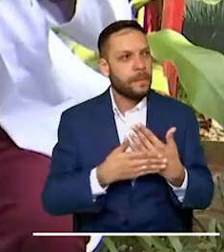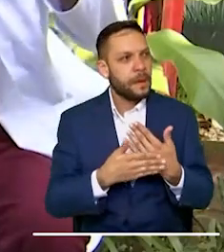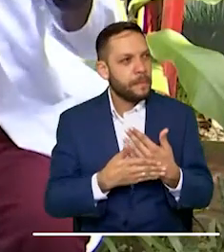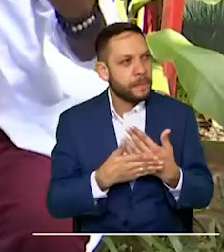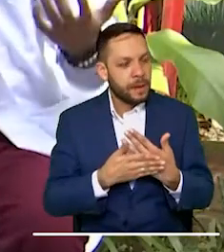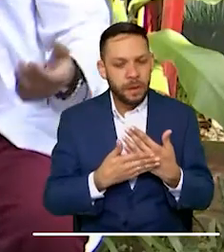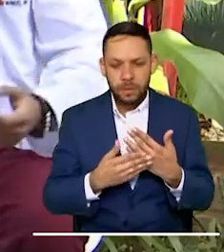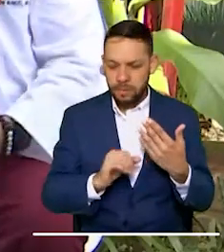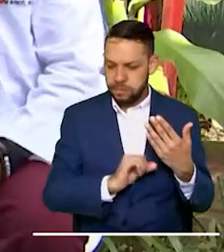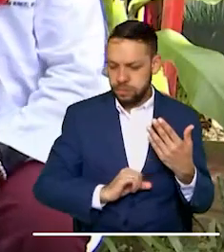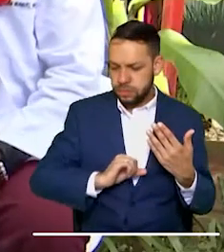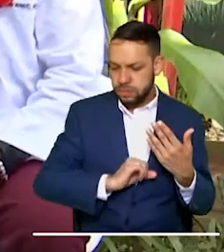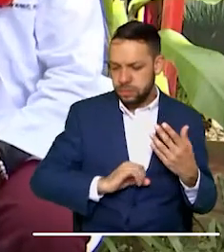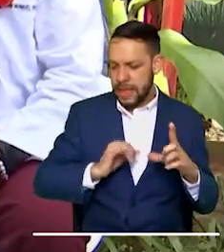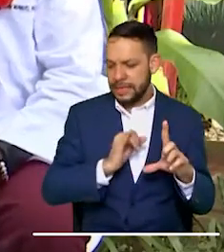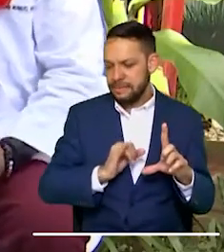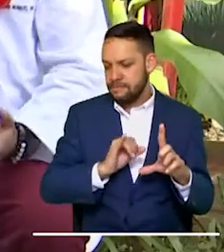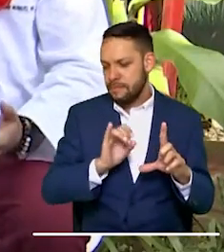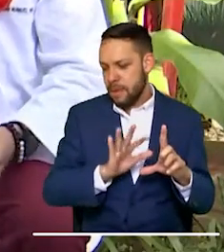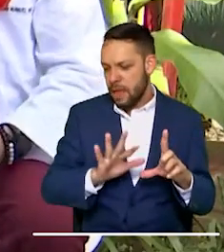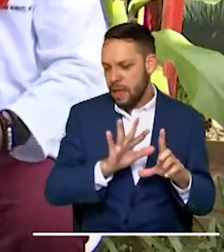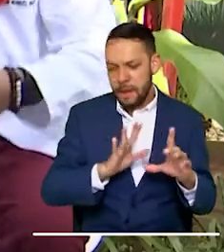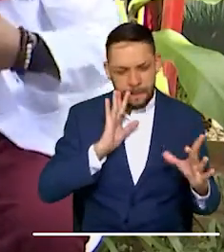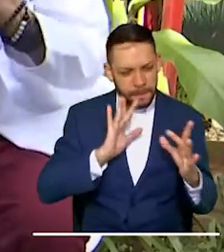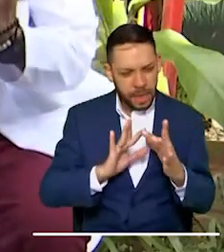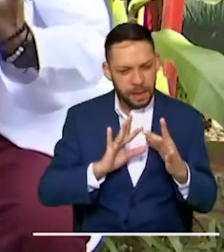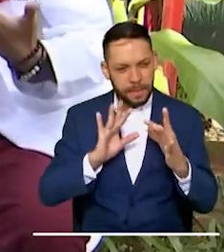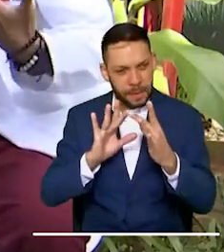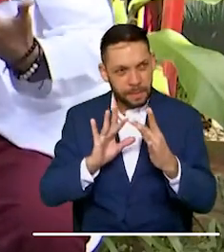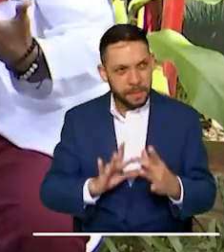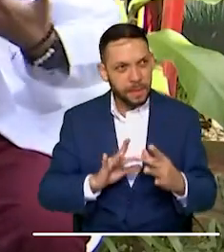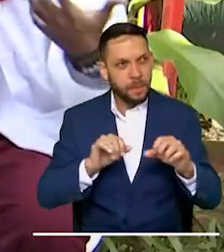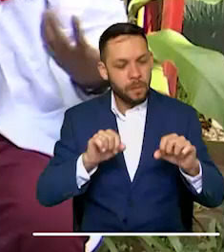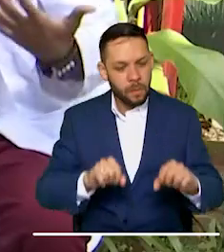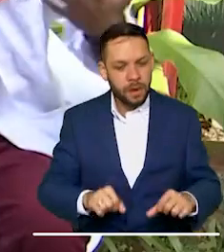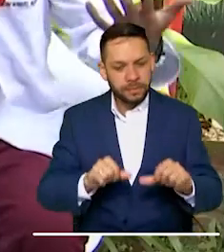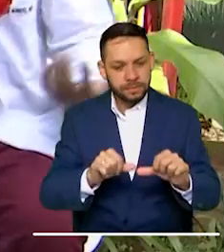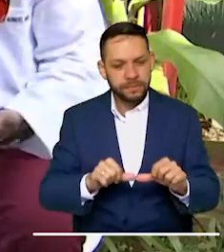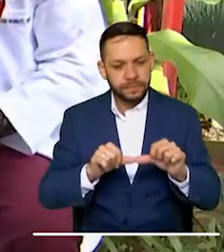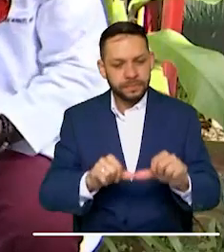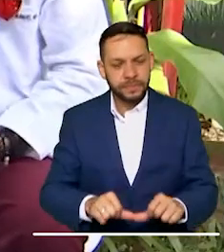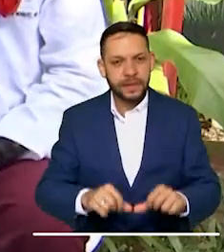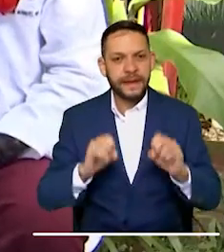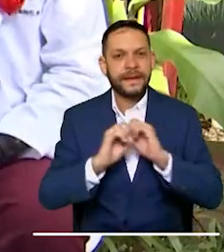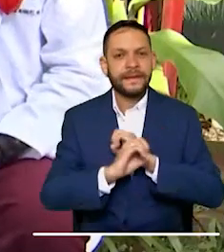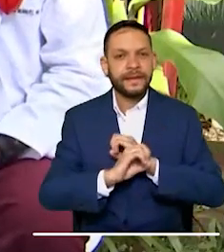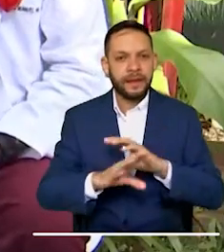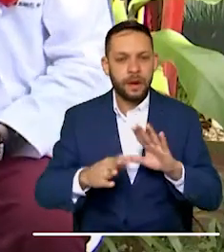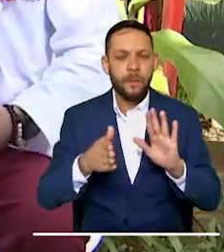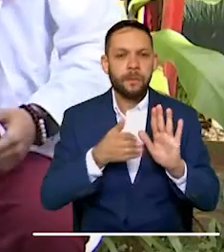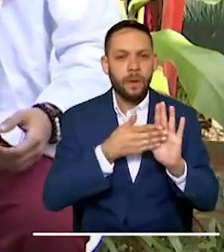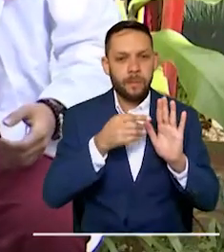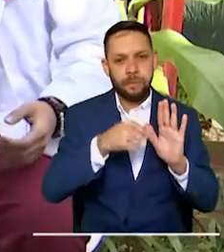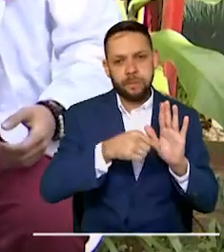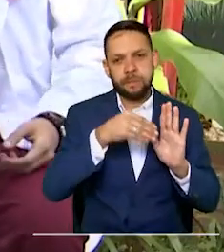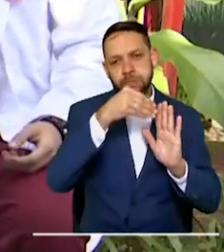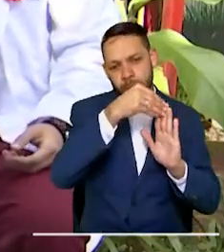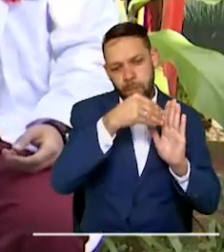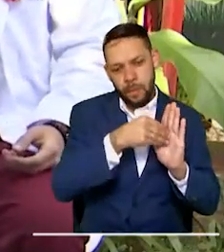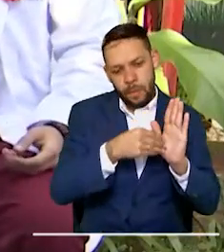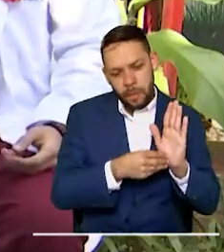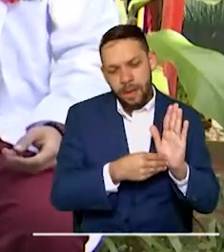pruebas imagenológicas de forma adecuada que permita dilucidar qué hay allá adentro.